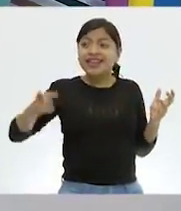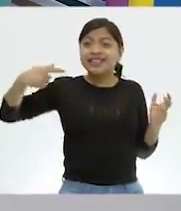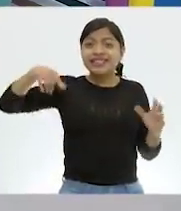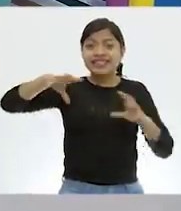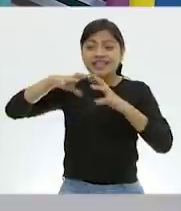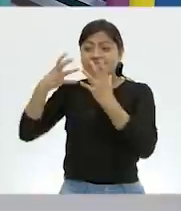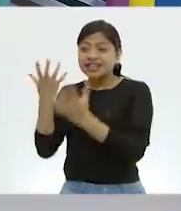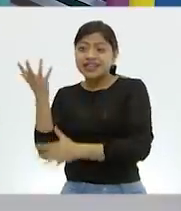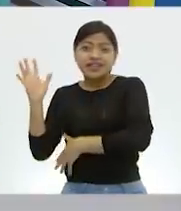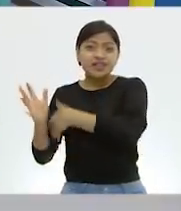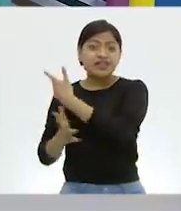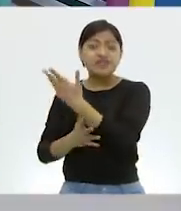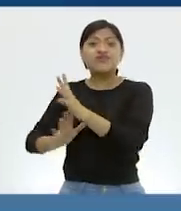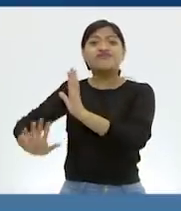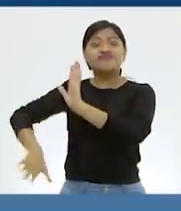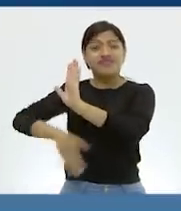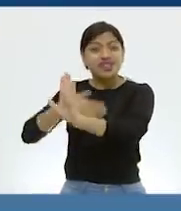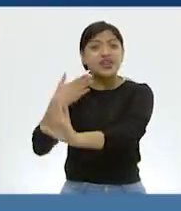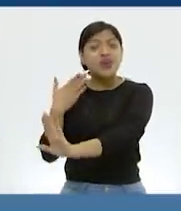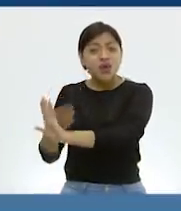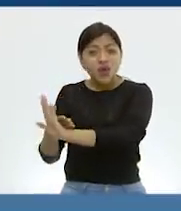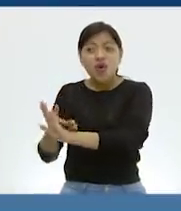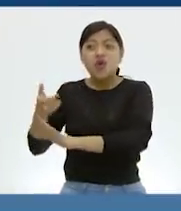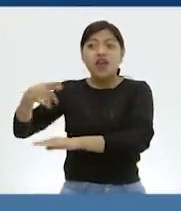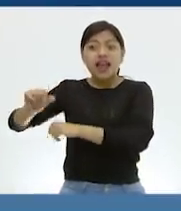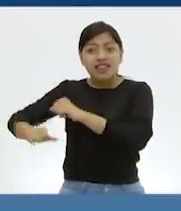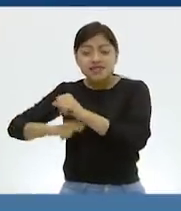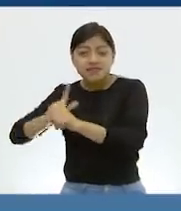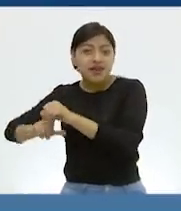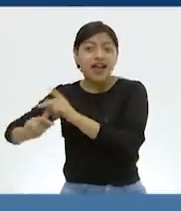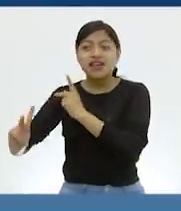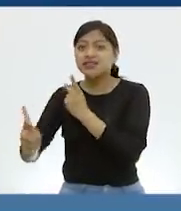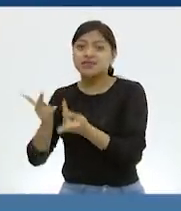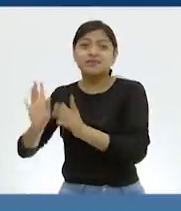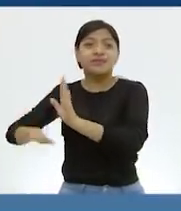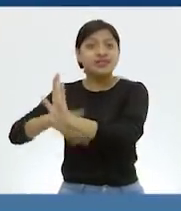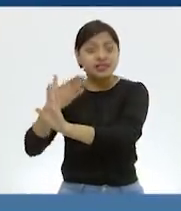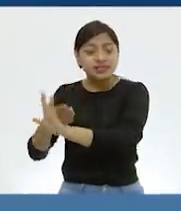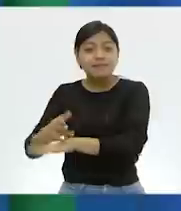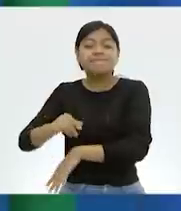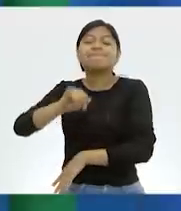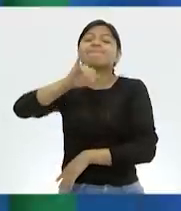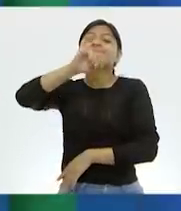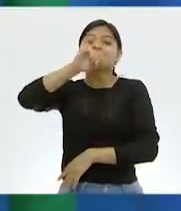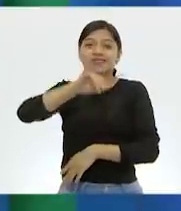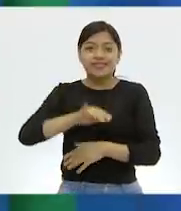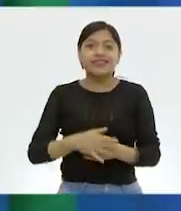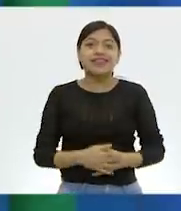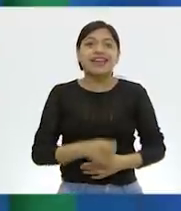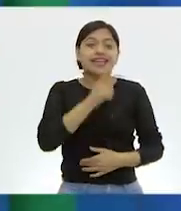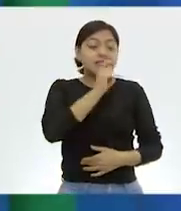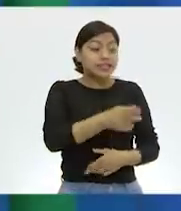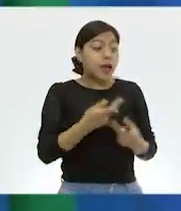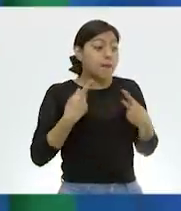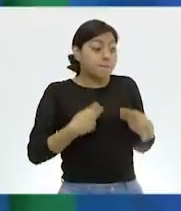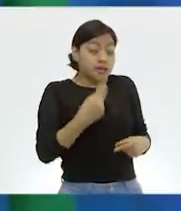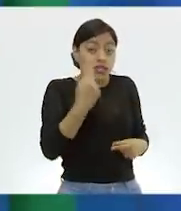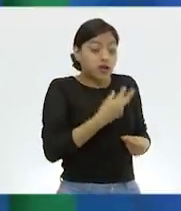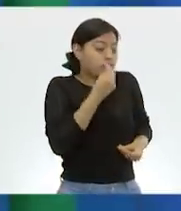los ecosistemas y organismos que viven en ellos. Parece que por cubrir las necesidades de los seres